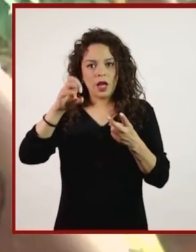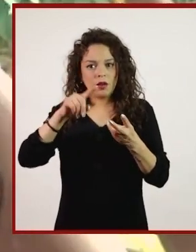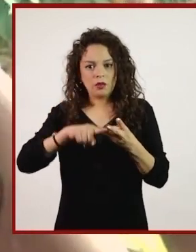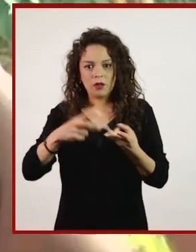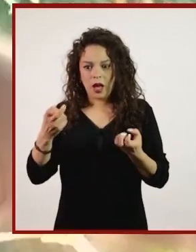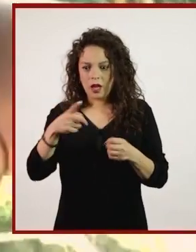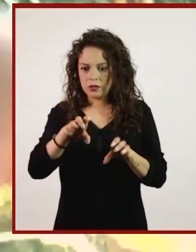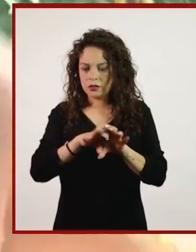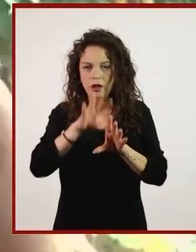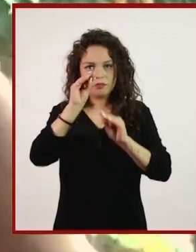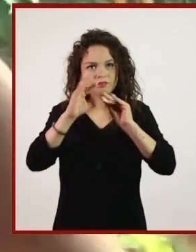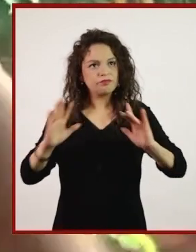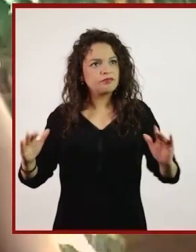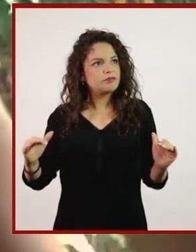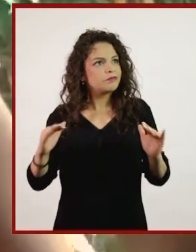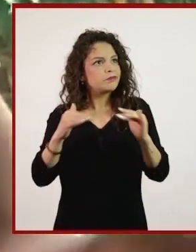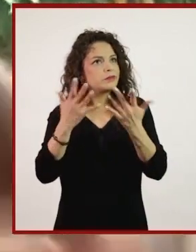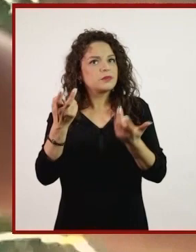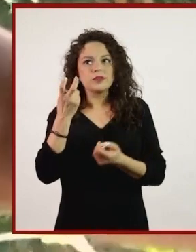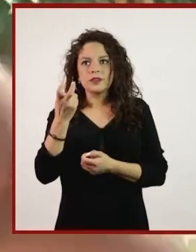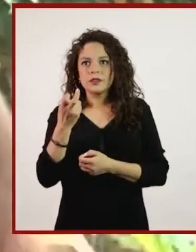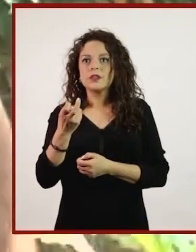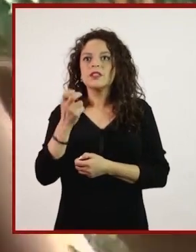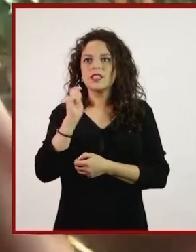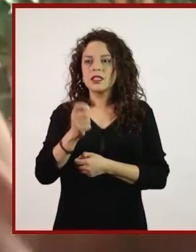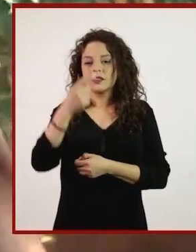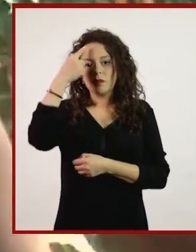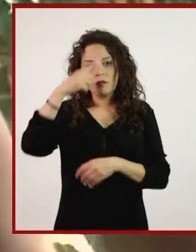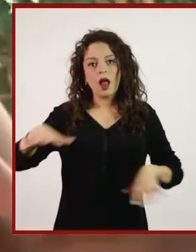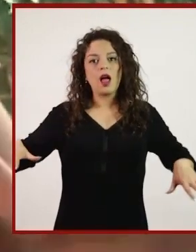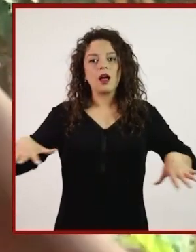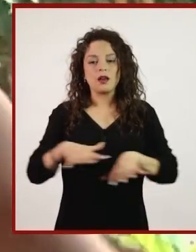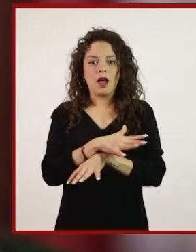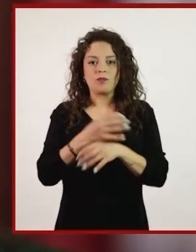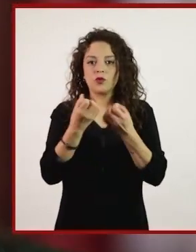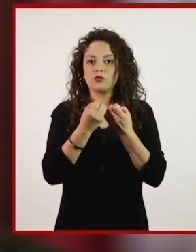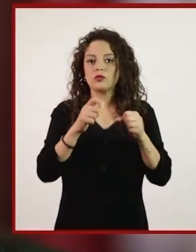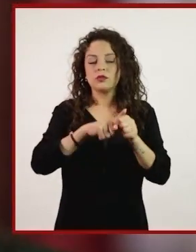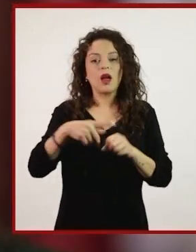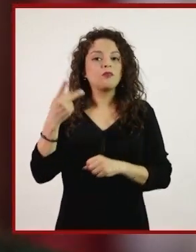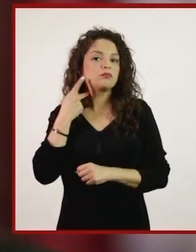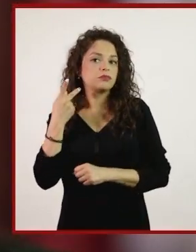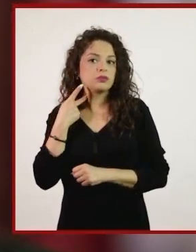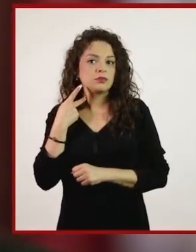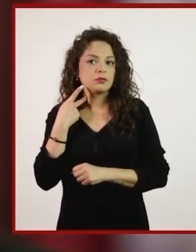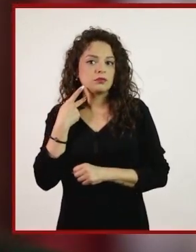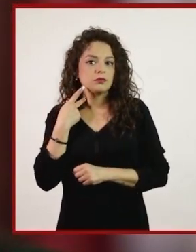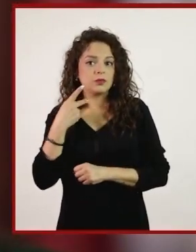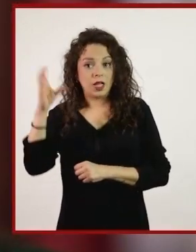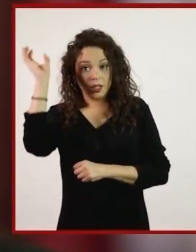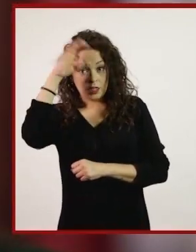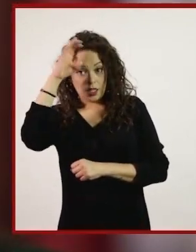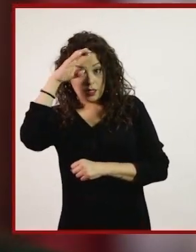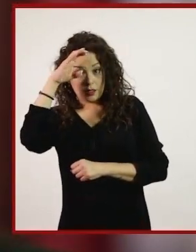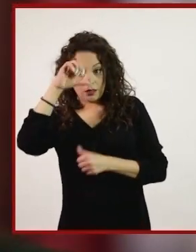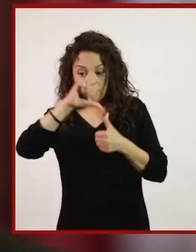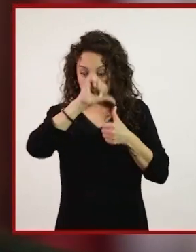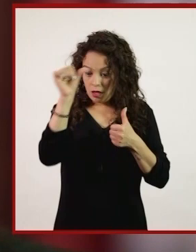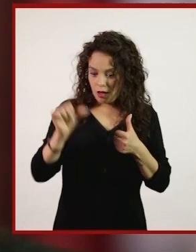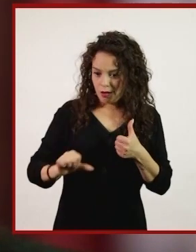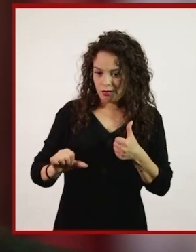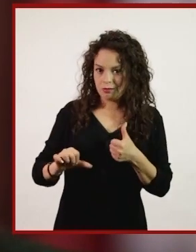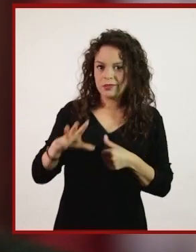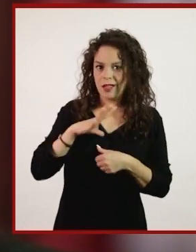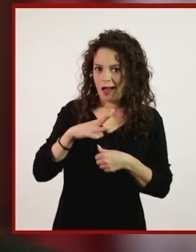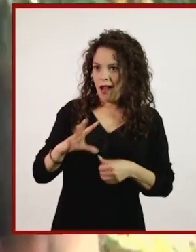sea, como estas construcciones siempre iban para el cambio, ¿no? Político, social, o sea, el arte y